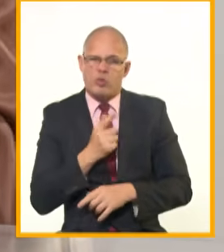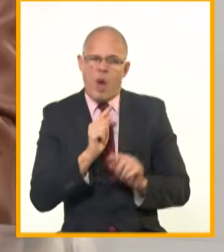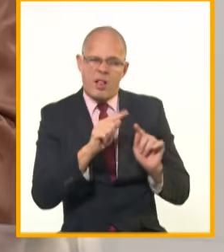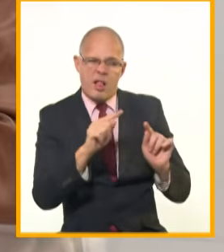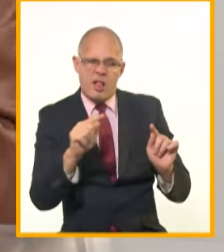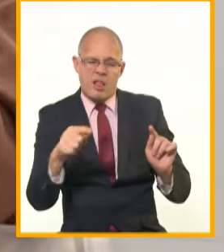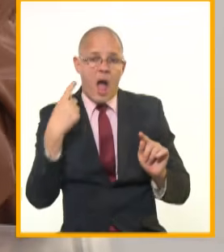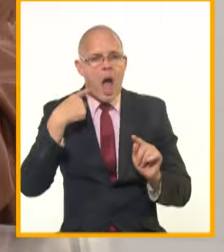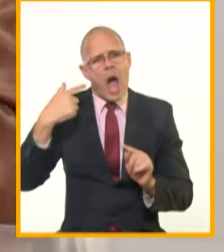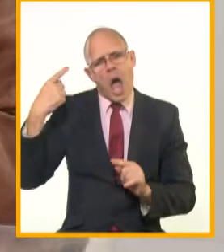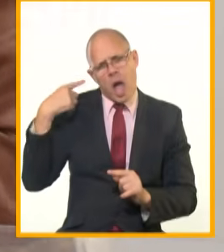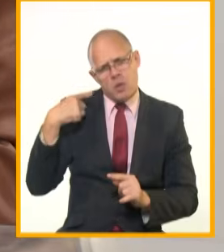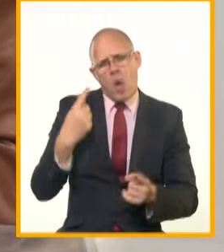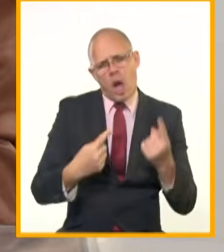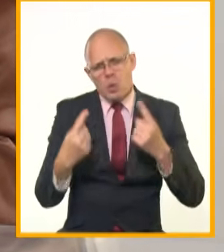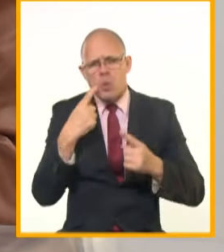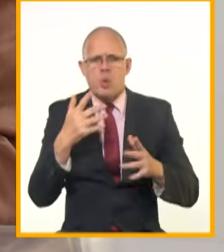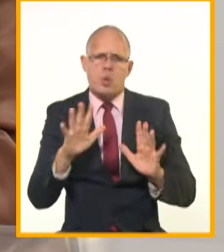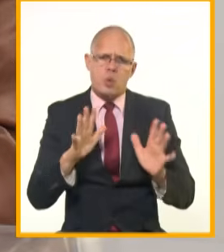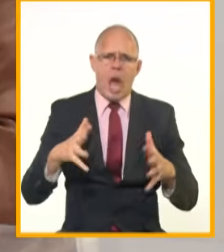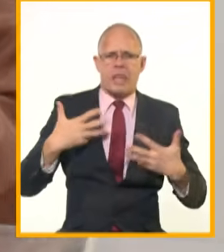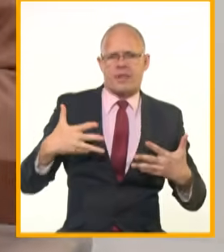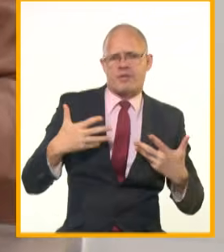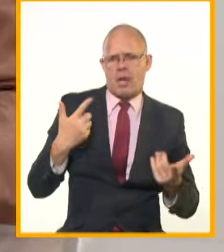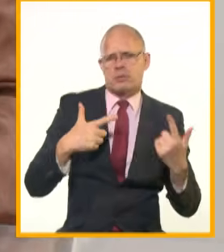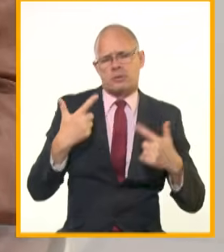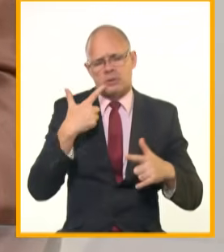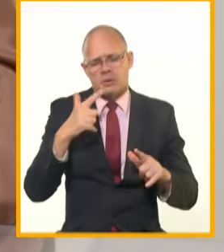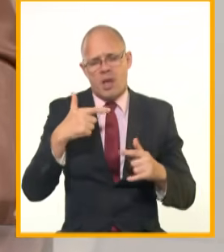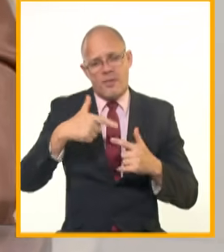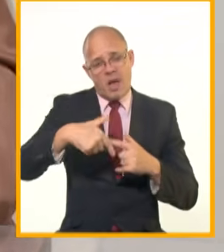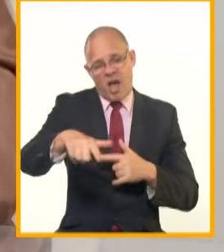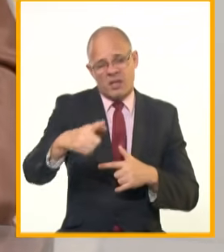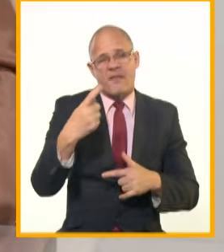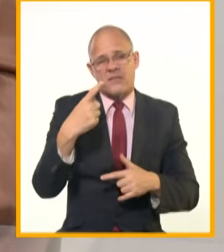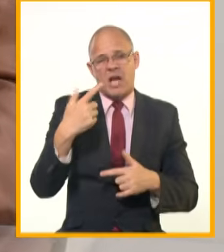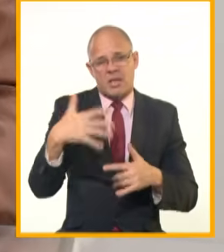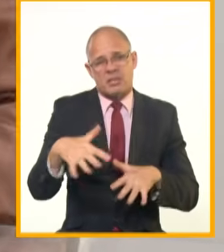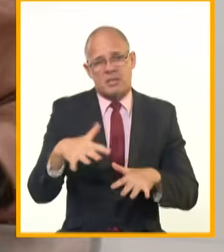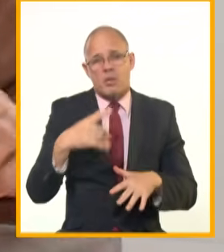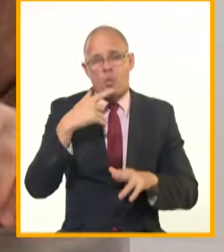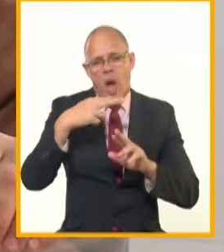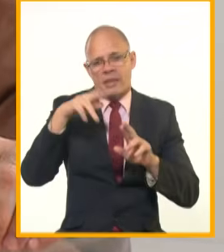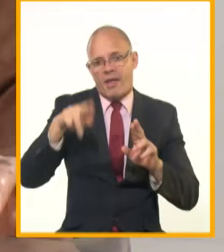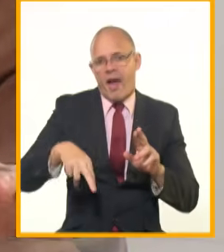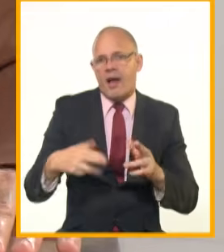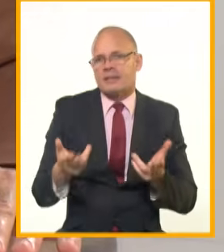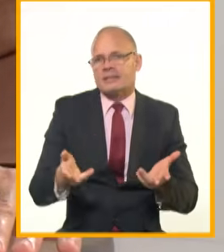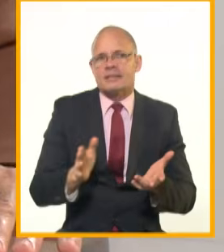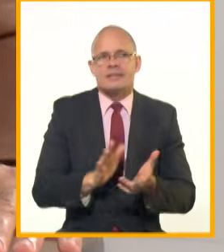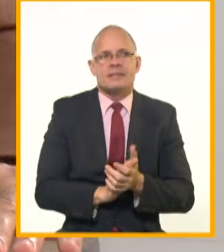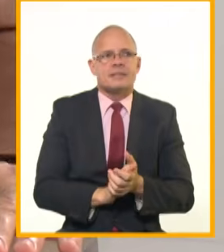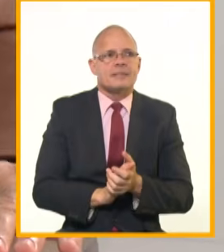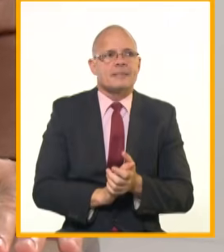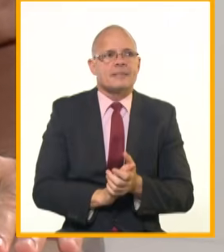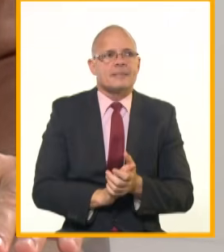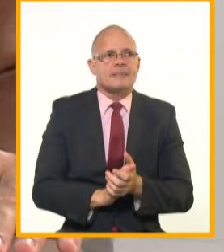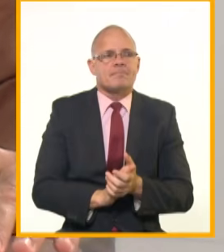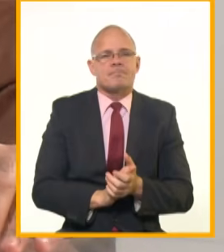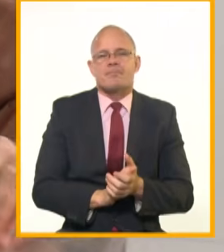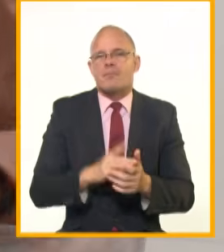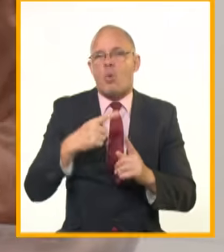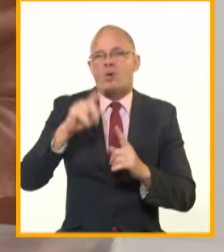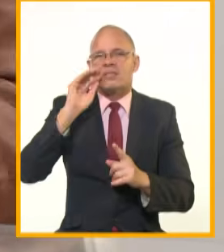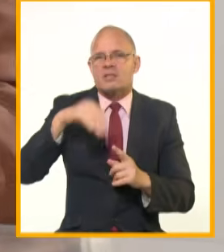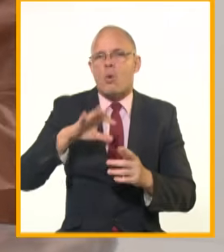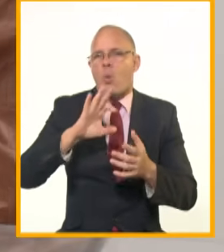se hicieron algunas cositas, este año queremos seguir trabajando en teatros emblemáticos como el Vicente Mora de